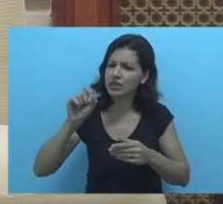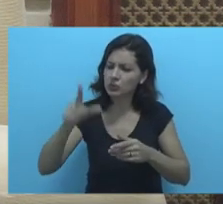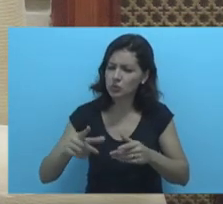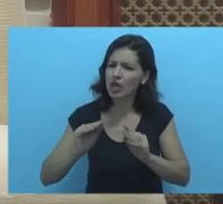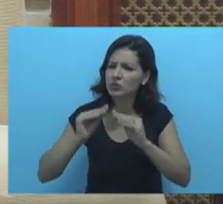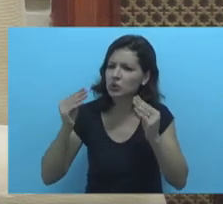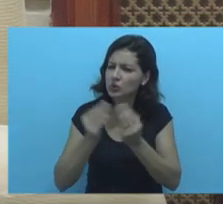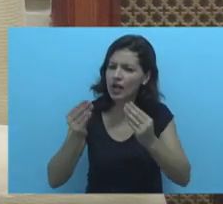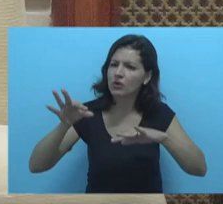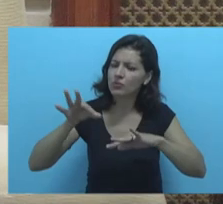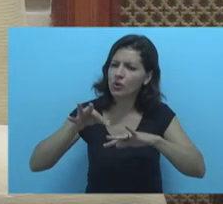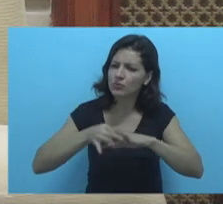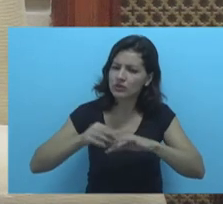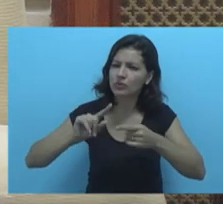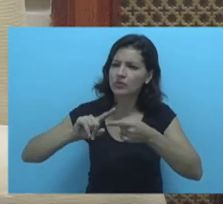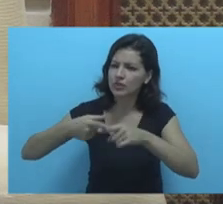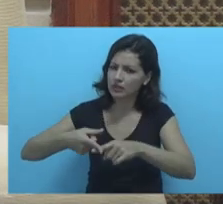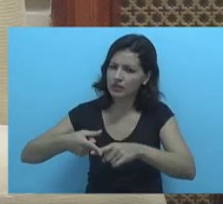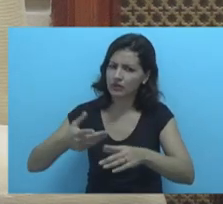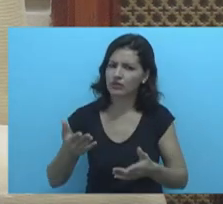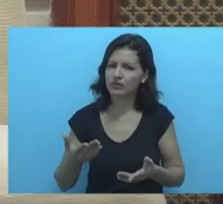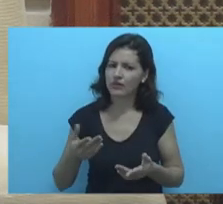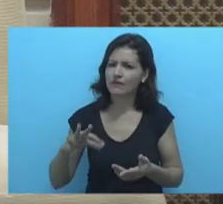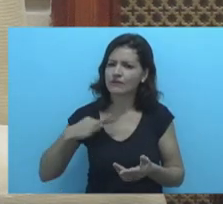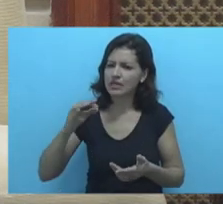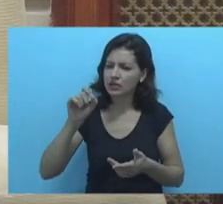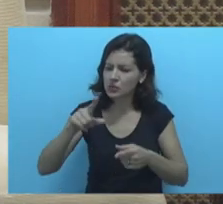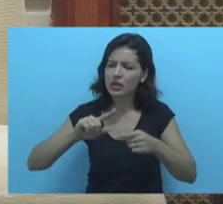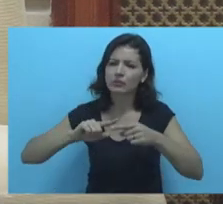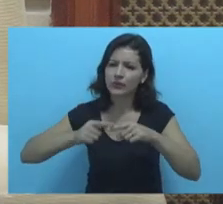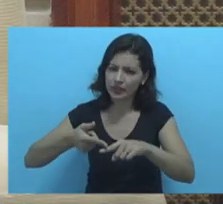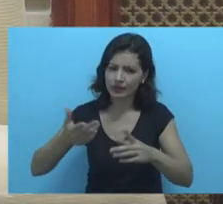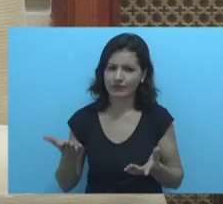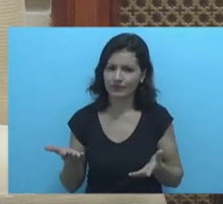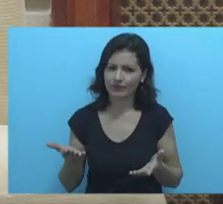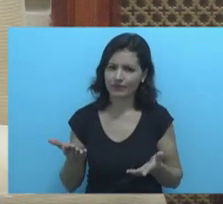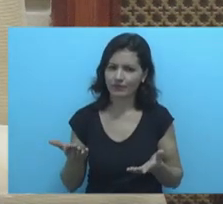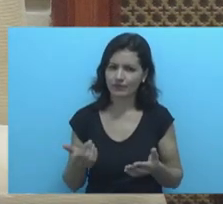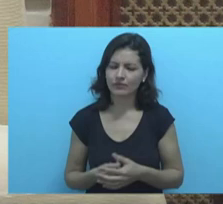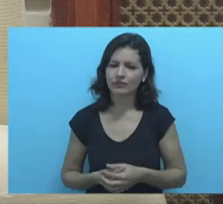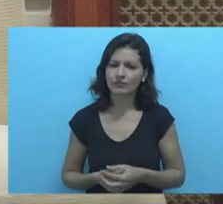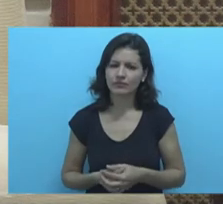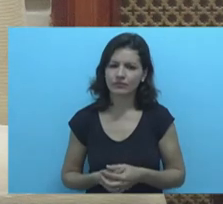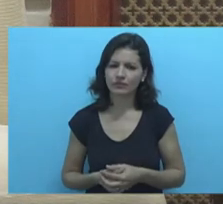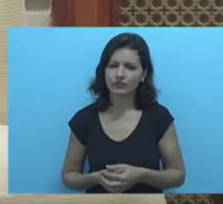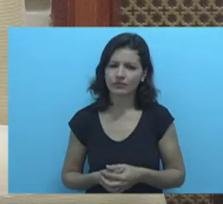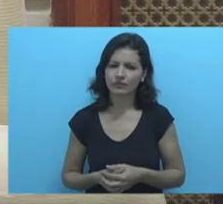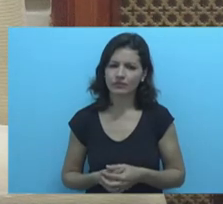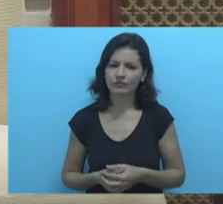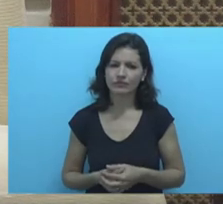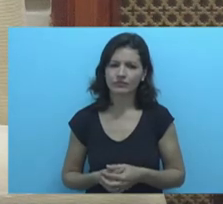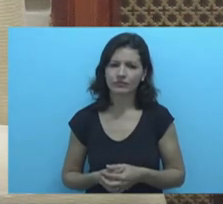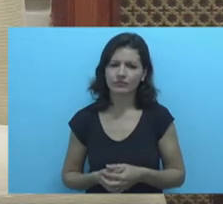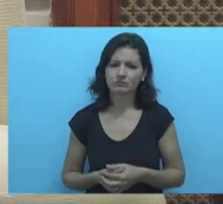un ejemplo del compromiso político que ha hecho de su vida la política. No puedo